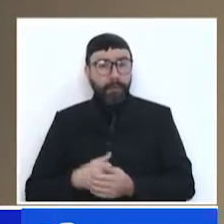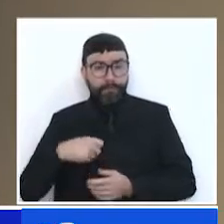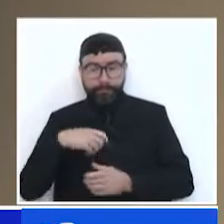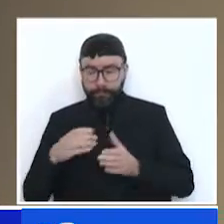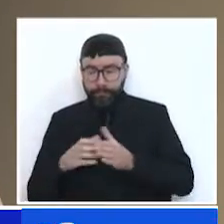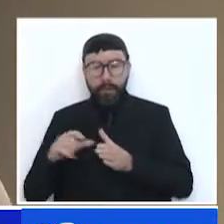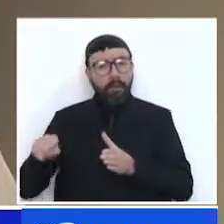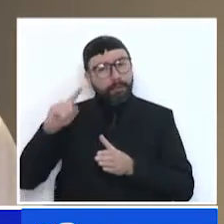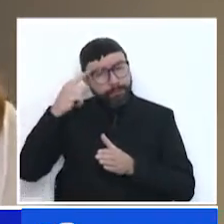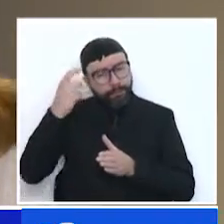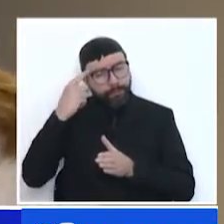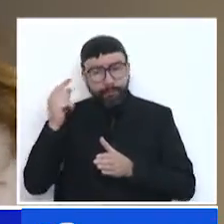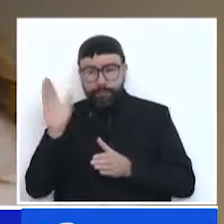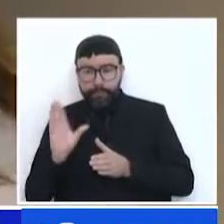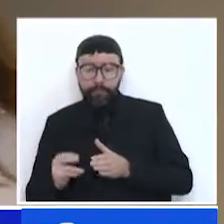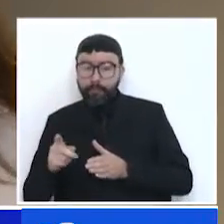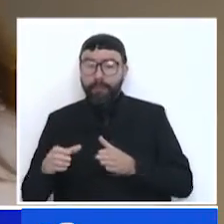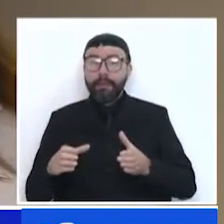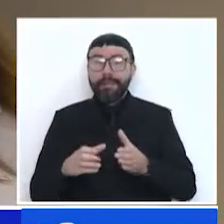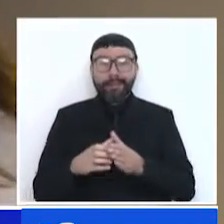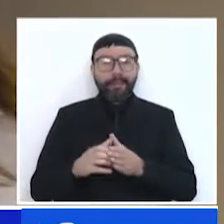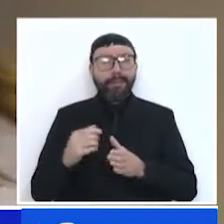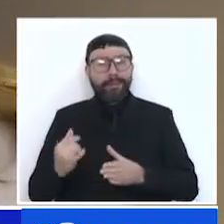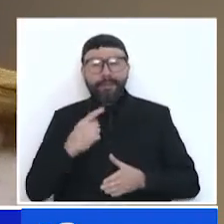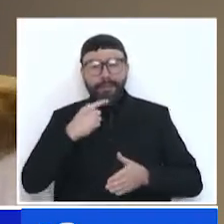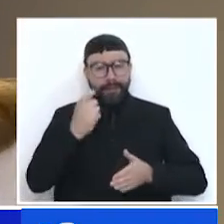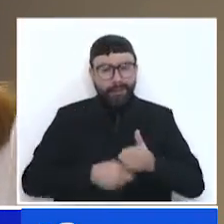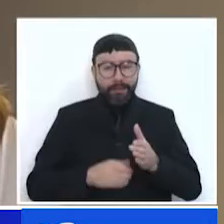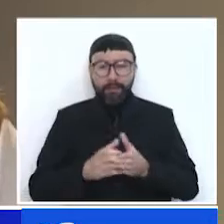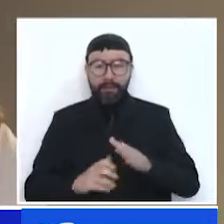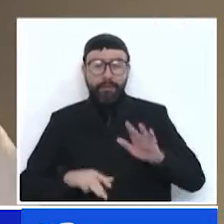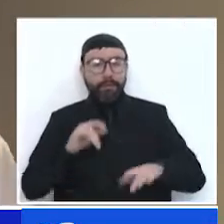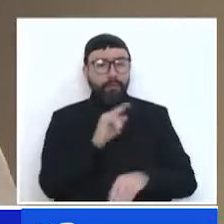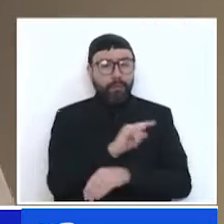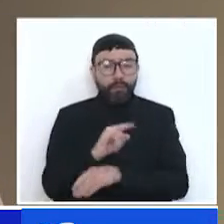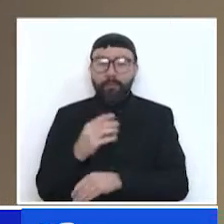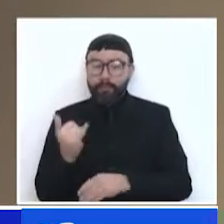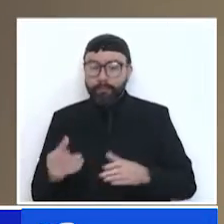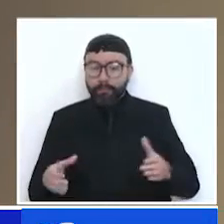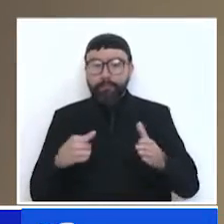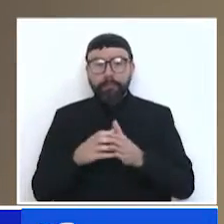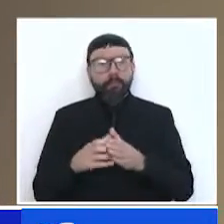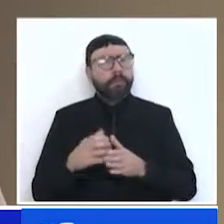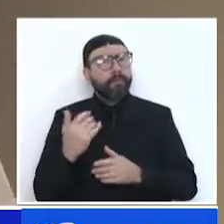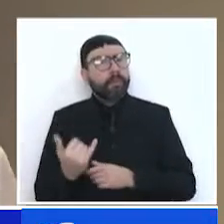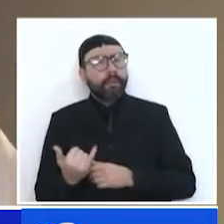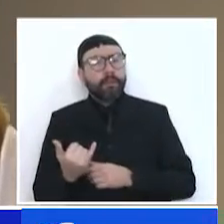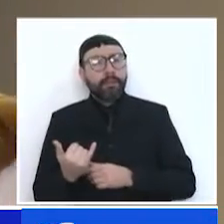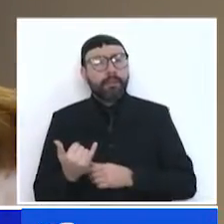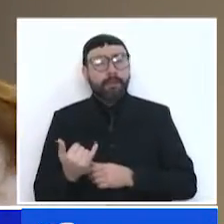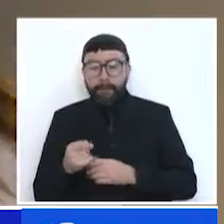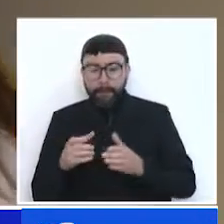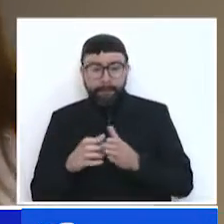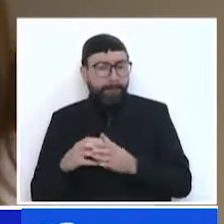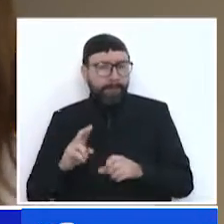Gobernación del Quindío, la Dirección Tributaria, la Tesorería, tenemos abierto en horario normal